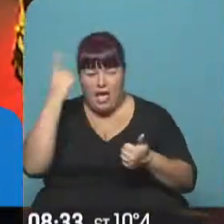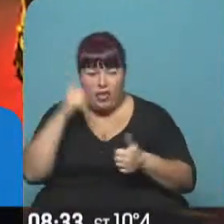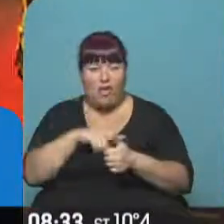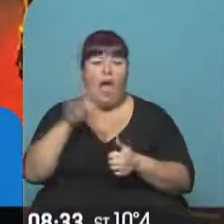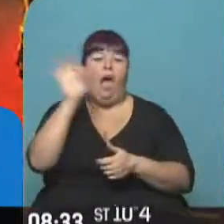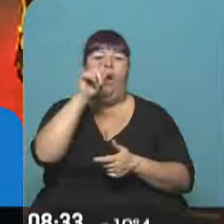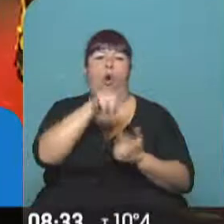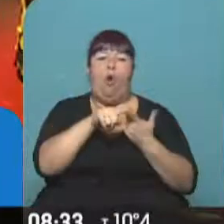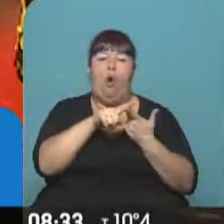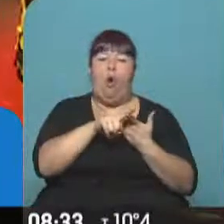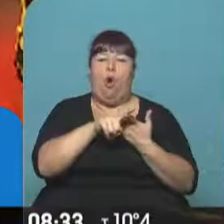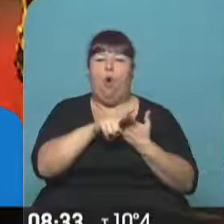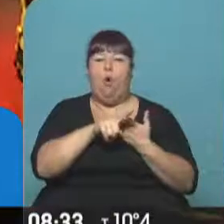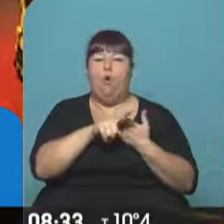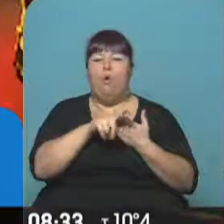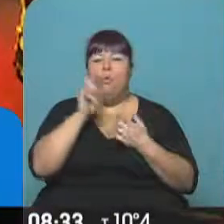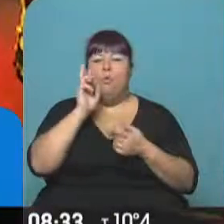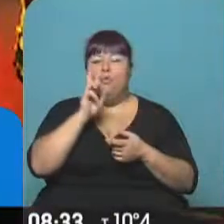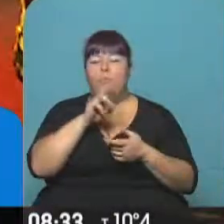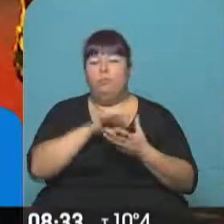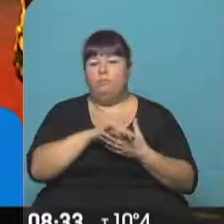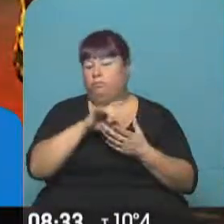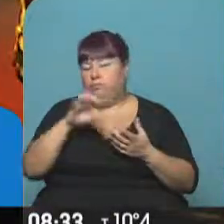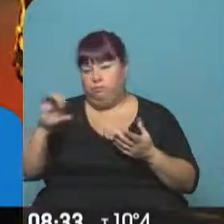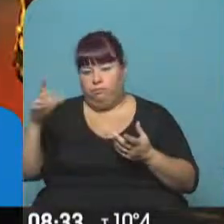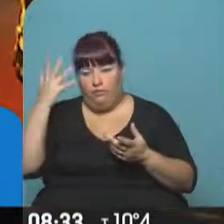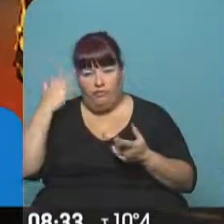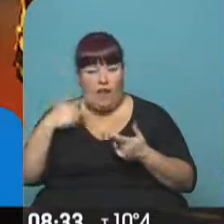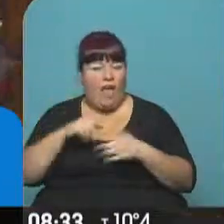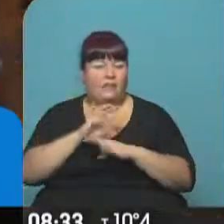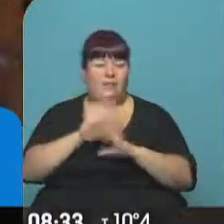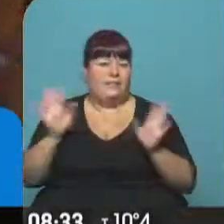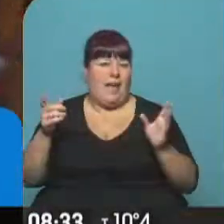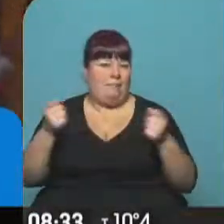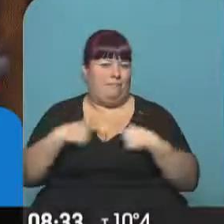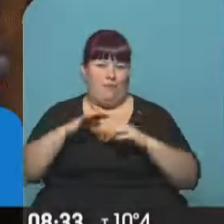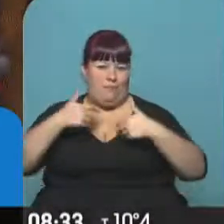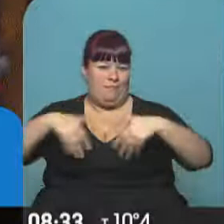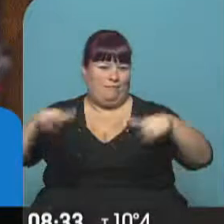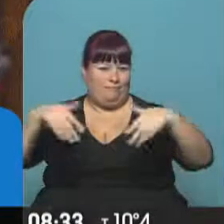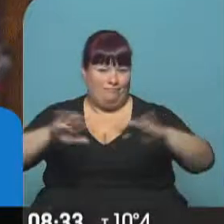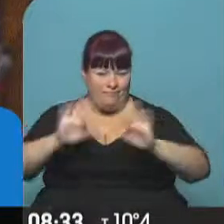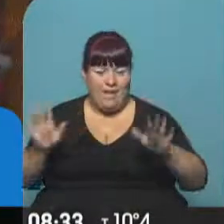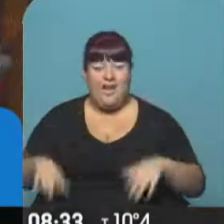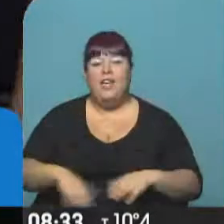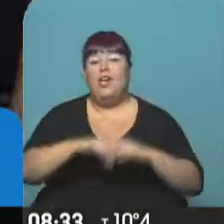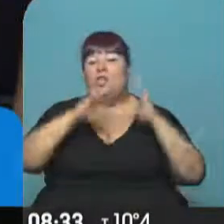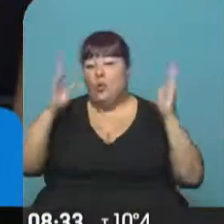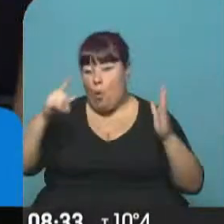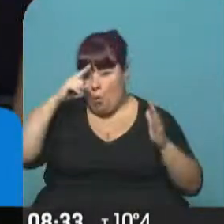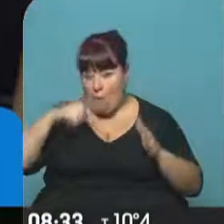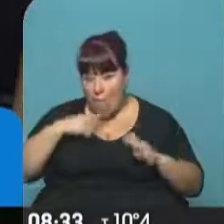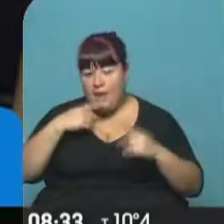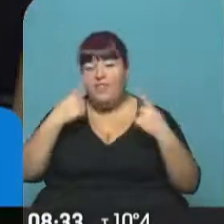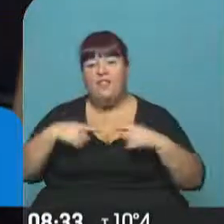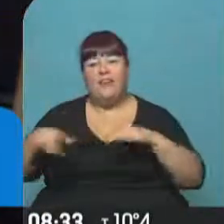o en el Musée du Costume, quiero decir, ya no me pertenecen más. Durante todo el mes hay una